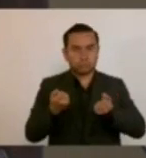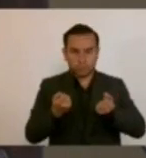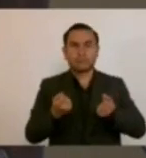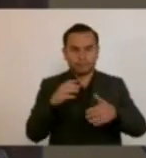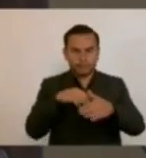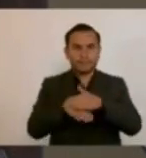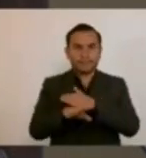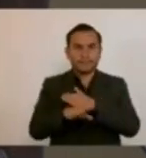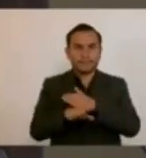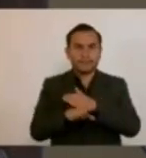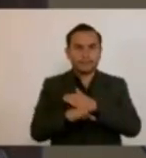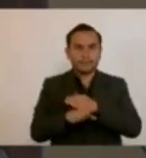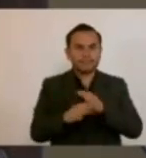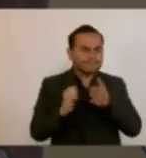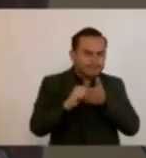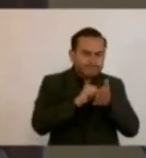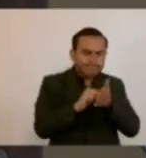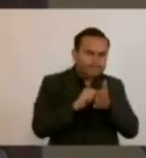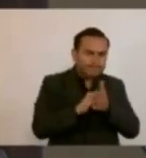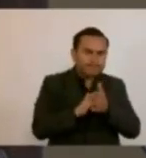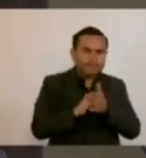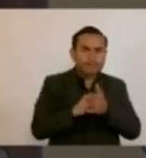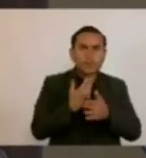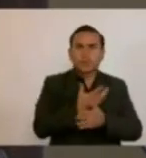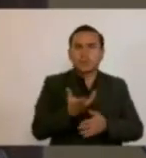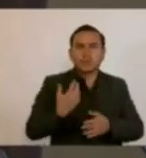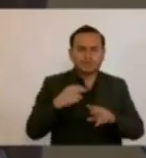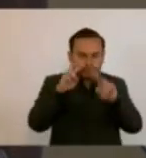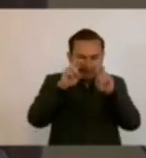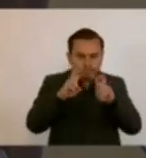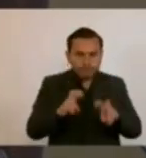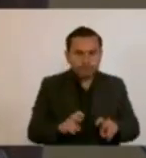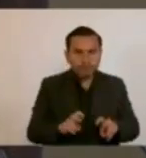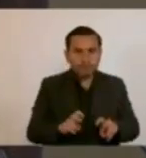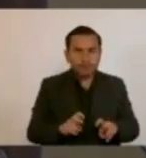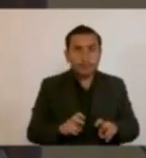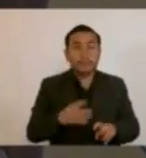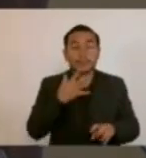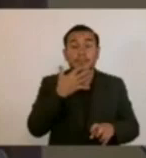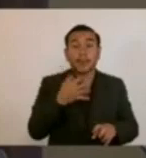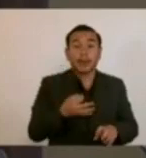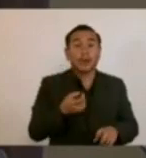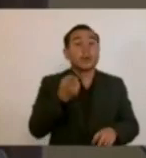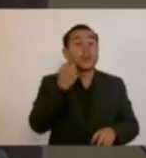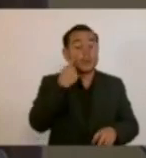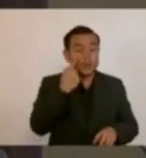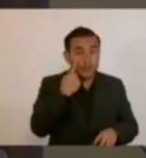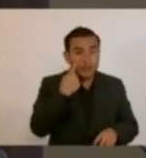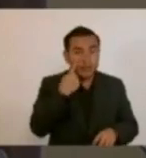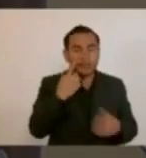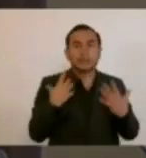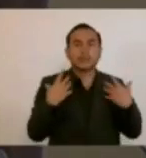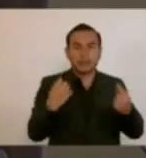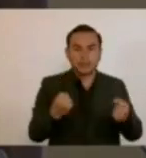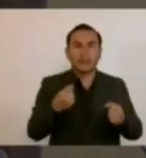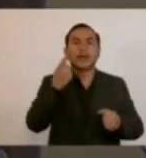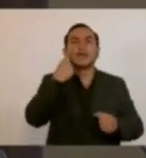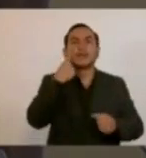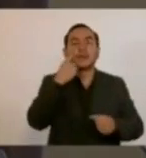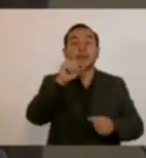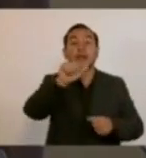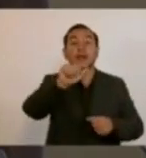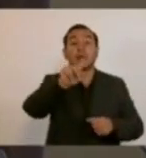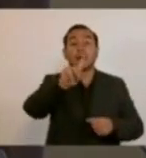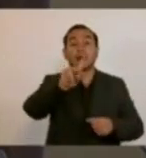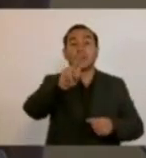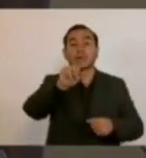sin embargo se van a hacer las gestiones necesarias y rigurosos controles sanitarios en aduanas para no solo tratar de